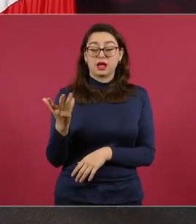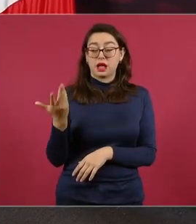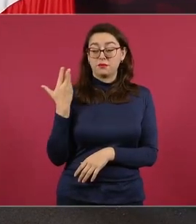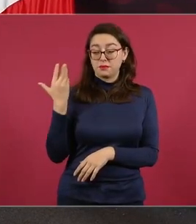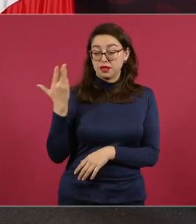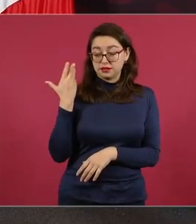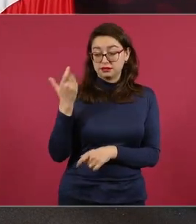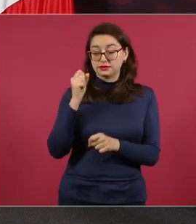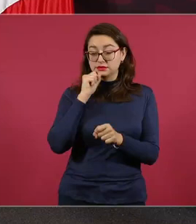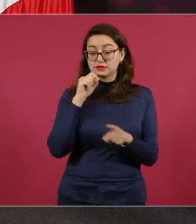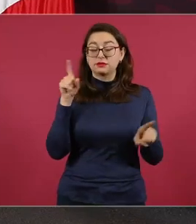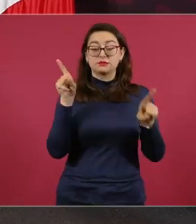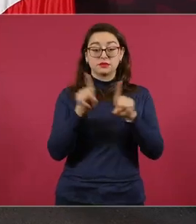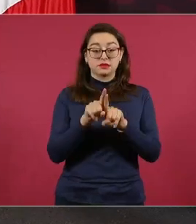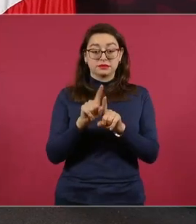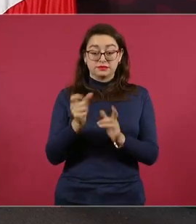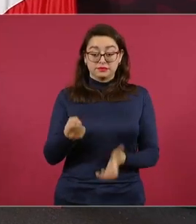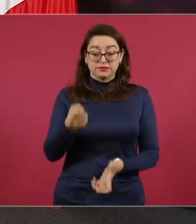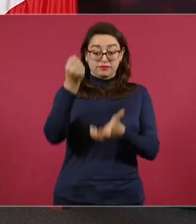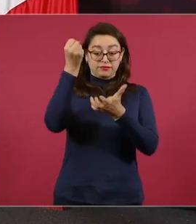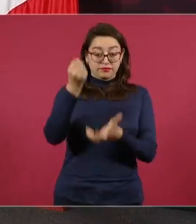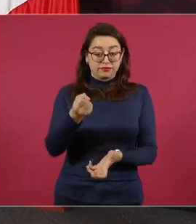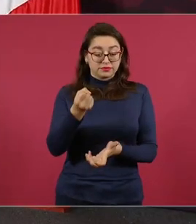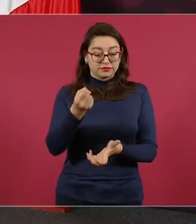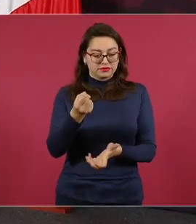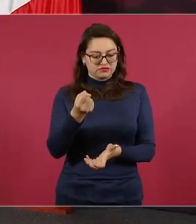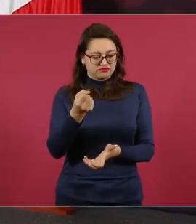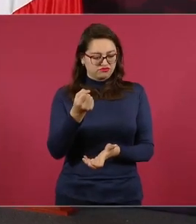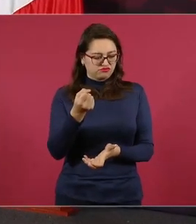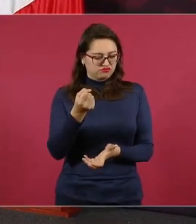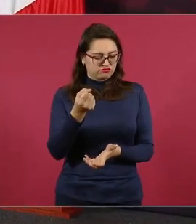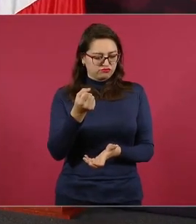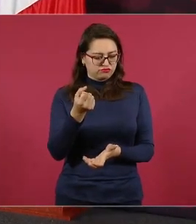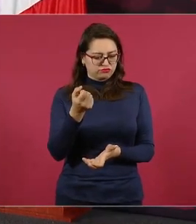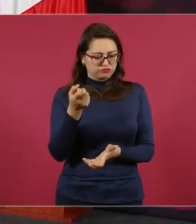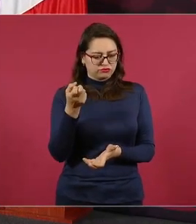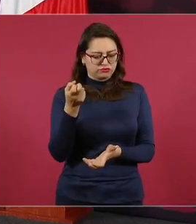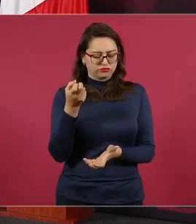adquisición como de 2,000 o 3,000